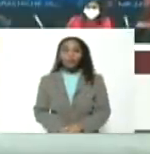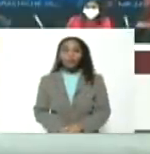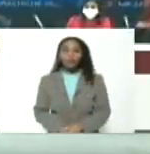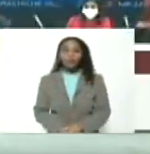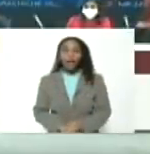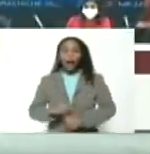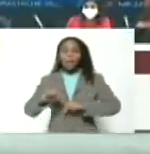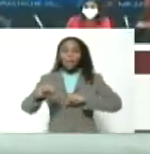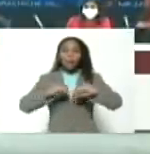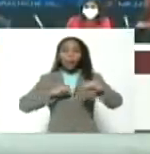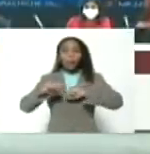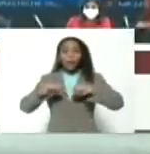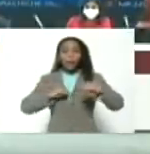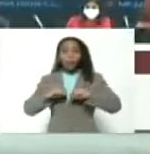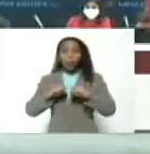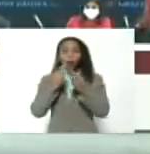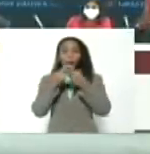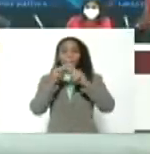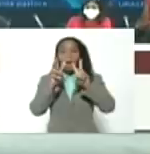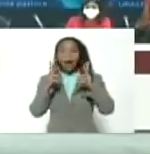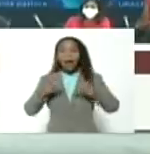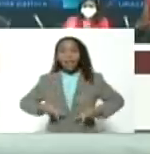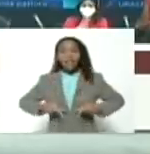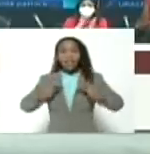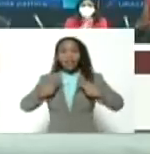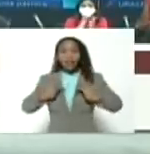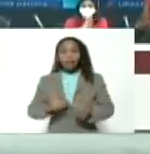El movimiento por la paz y la vida.